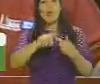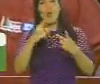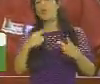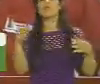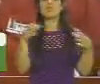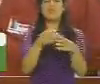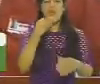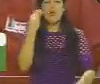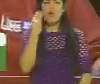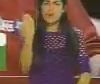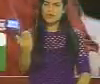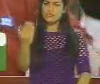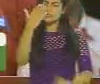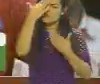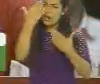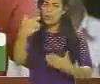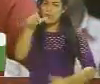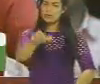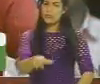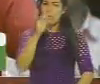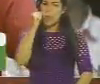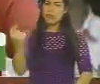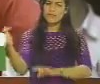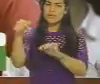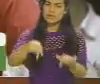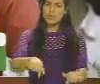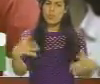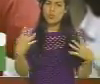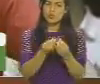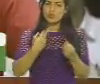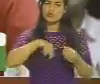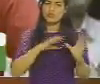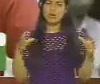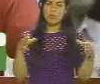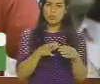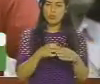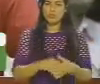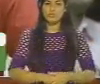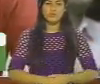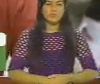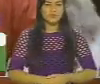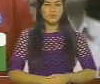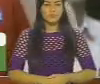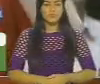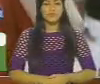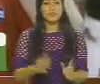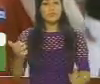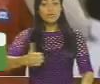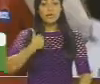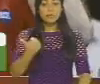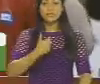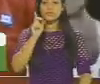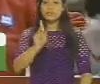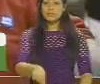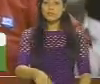a sus representantes que se encuentran acá con nosotros. Quiero aprovechar